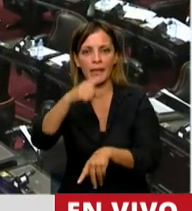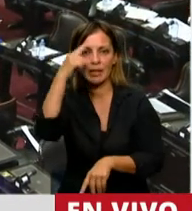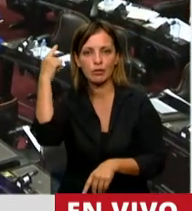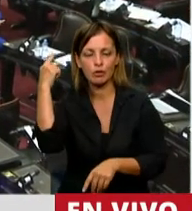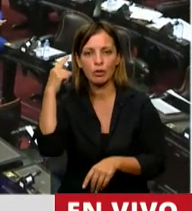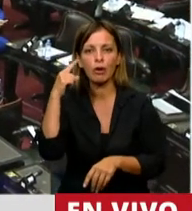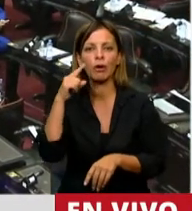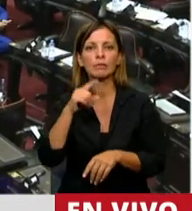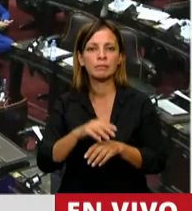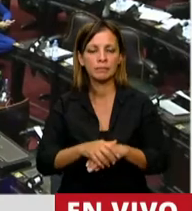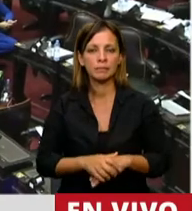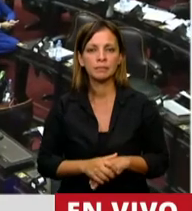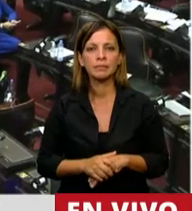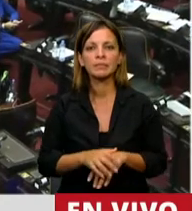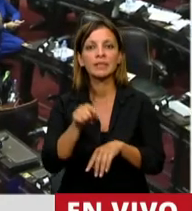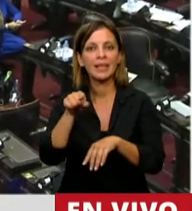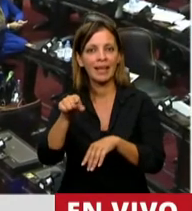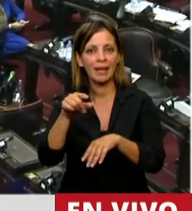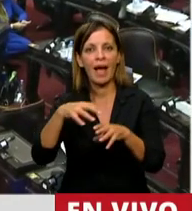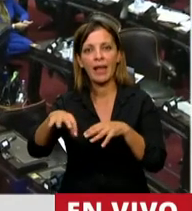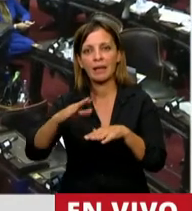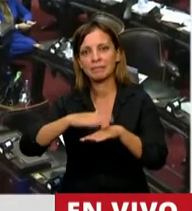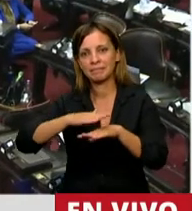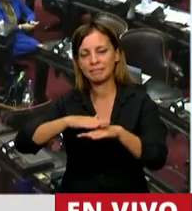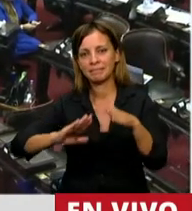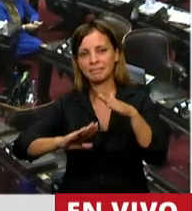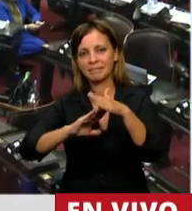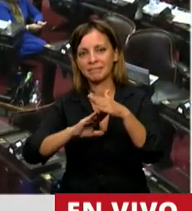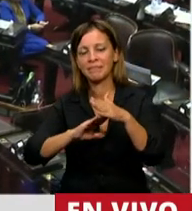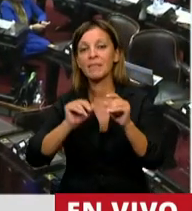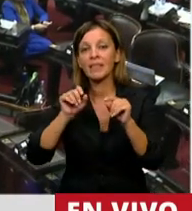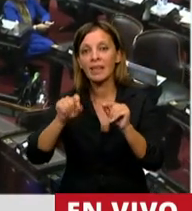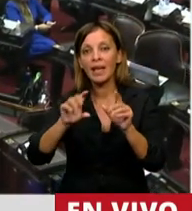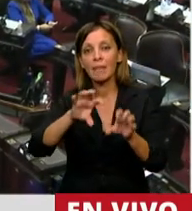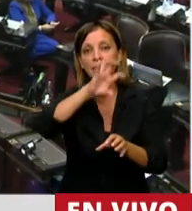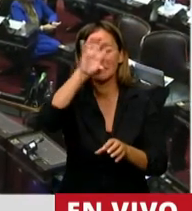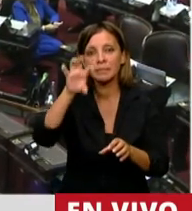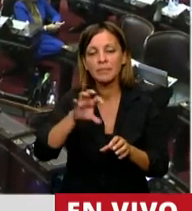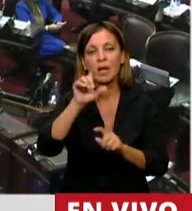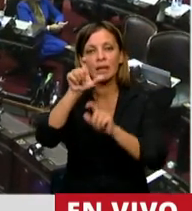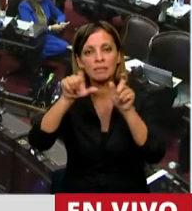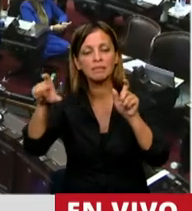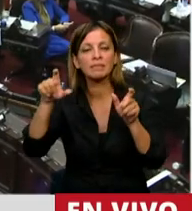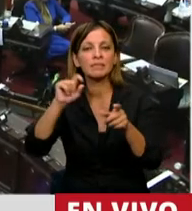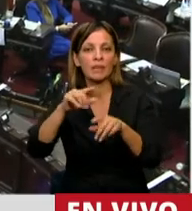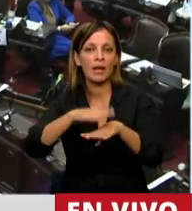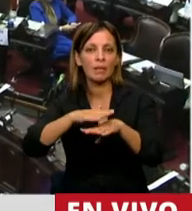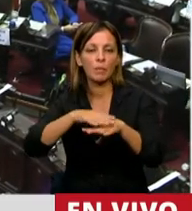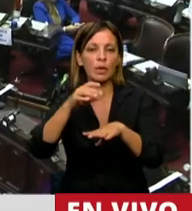Nación como autoridad de aplicación. Y en ese sentido, las jurisdicciones y los entes ejecutores